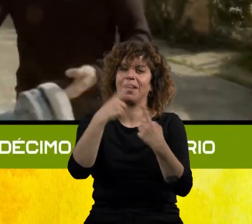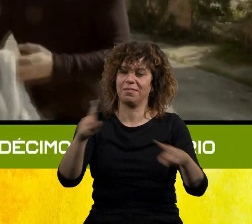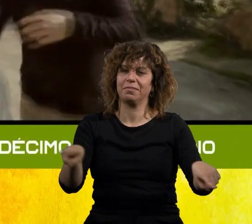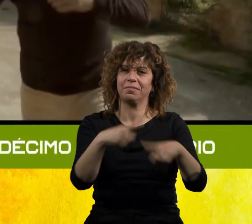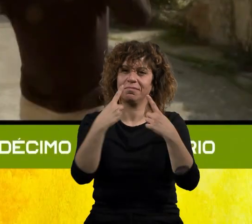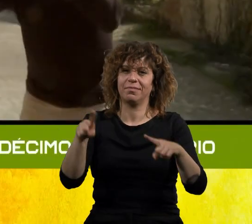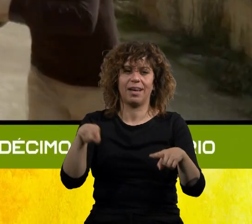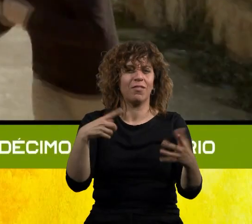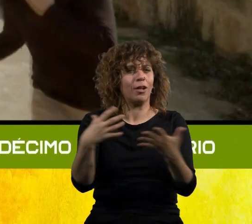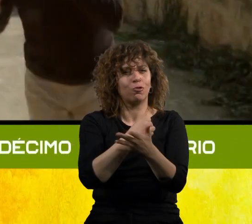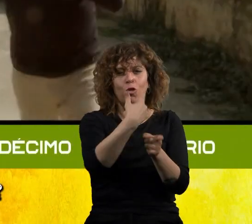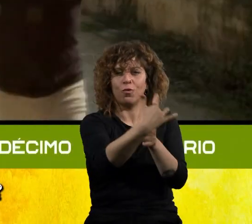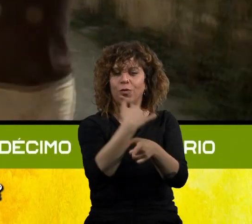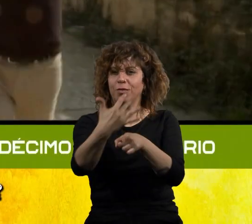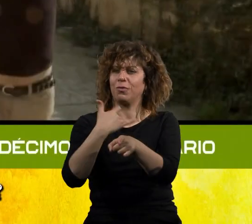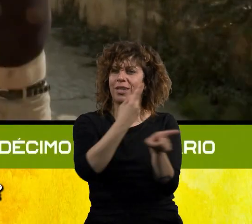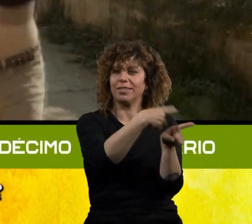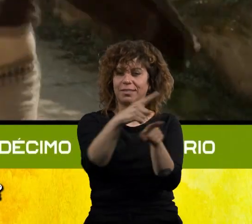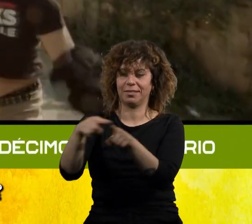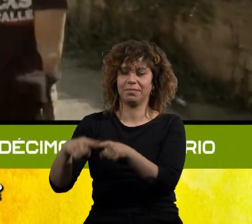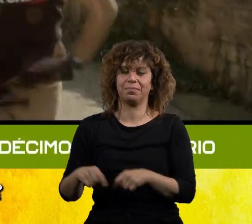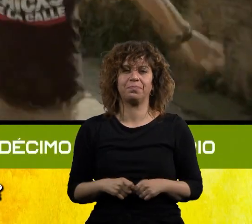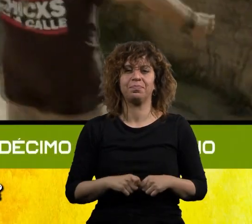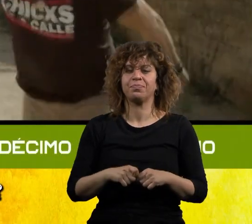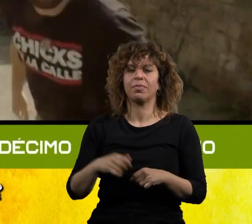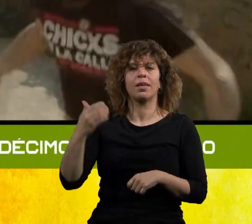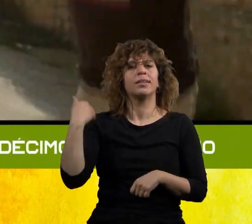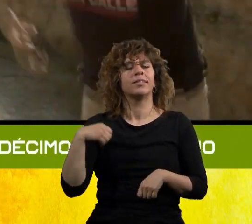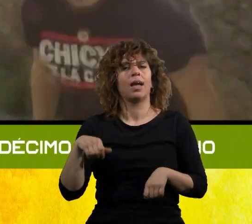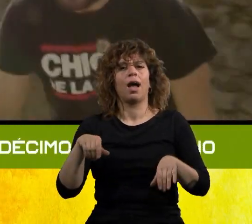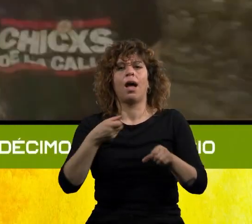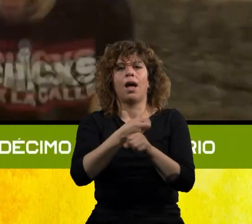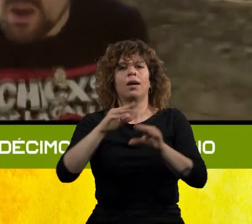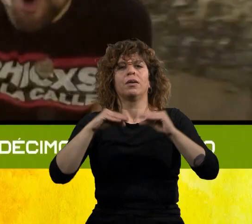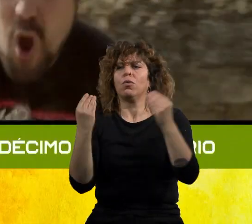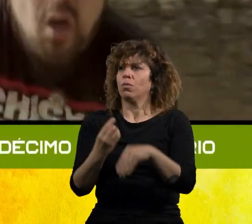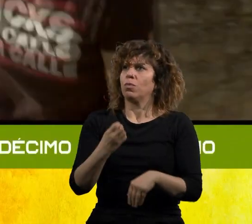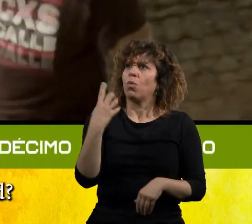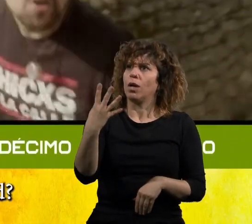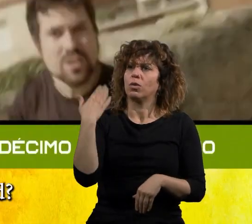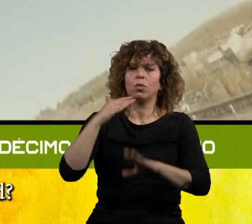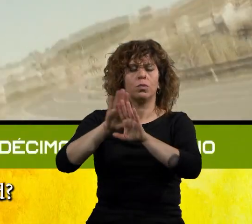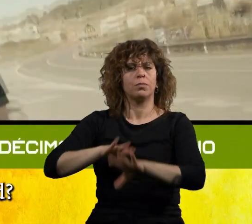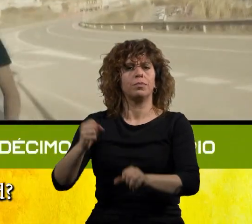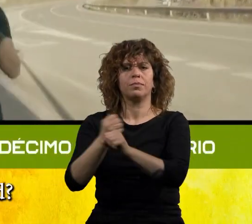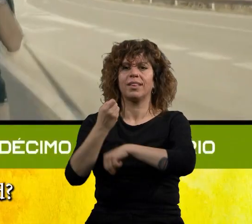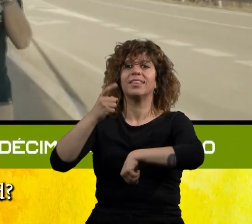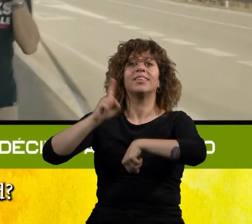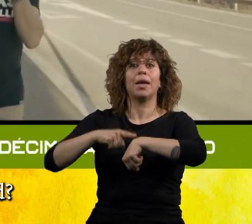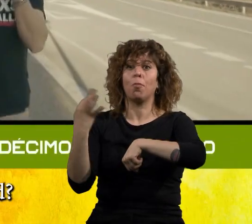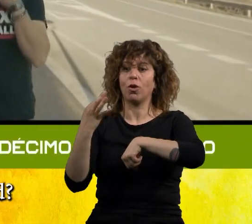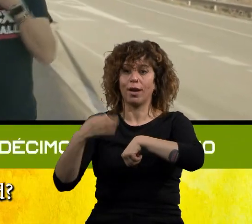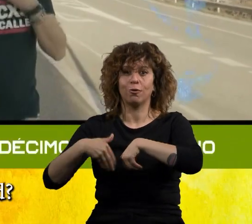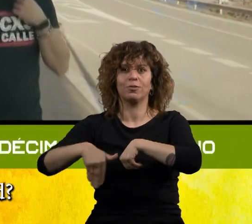beben de todos los palos, yo creo. Tenéis ya 4 álbumes, ¿verdad? Sí, fíjate. Vuestro último trabajo, El tiempo que nos queda,